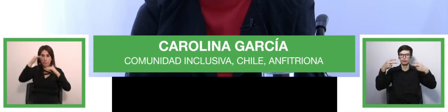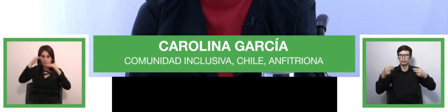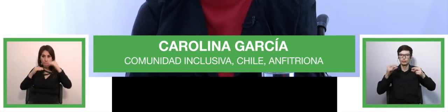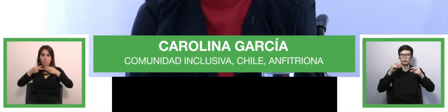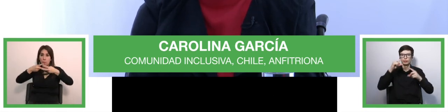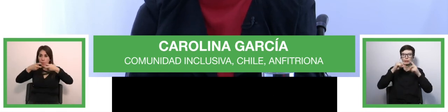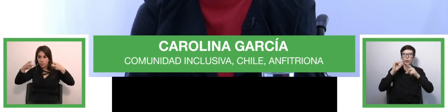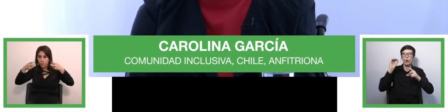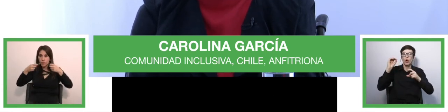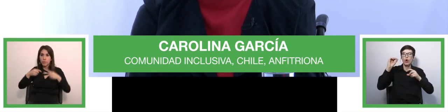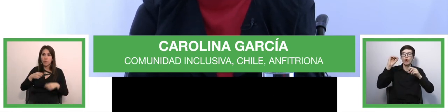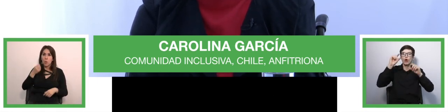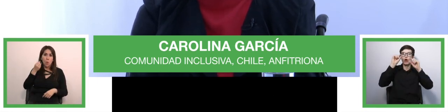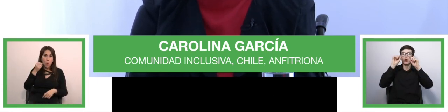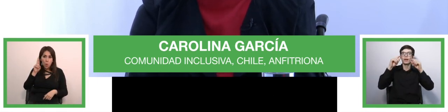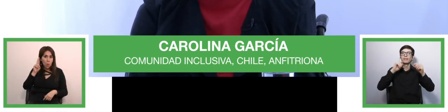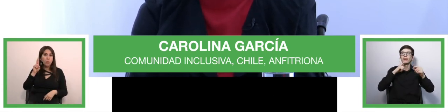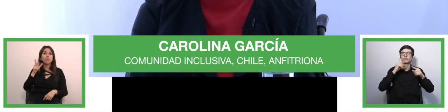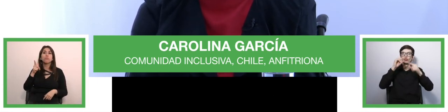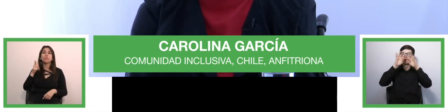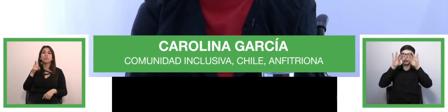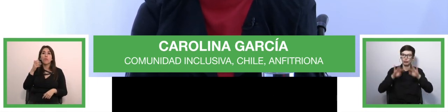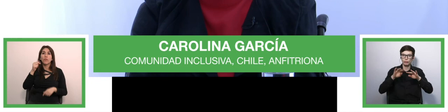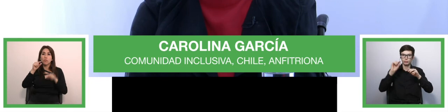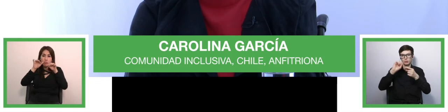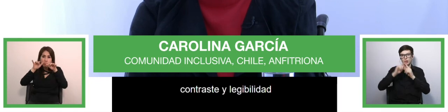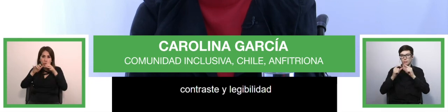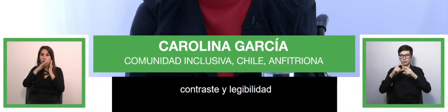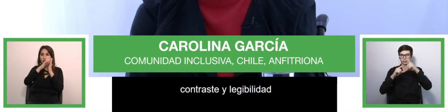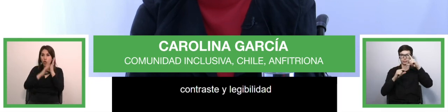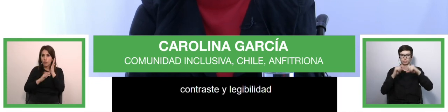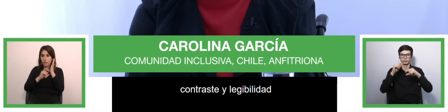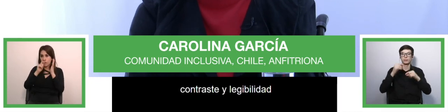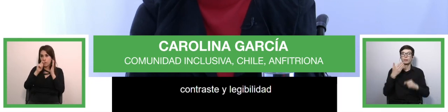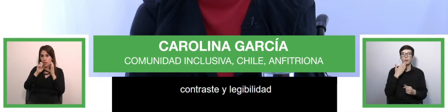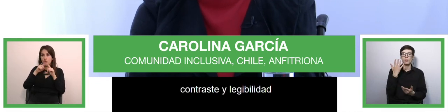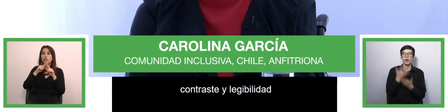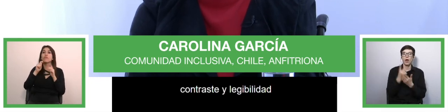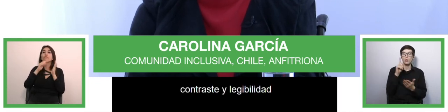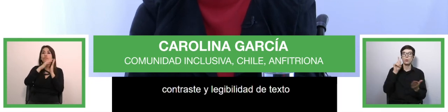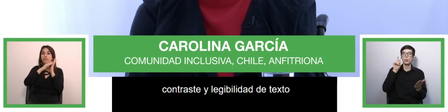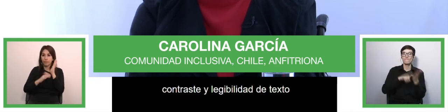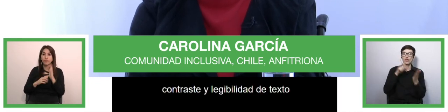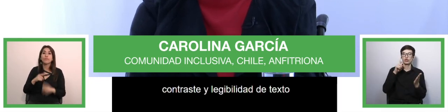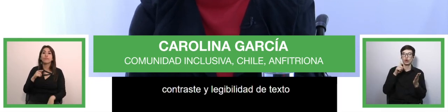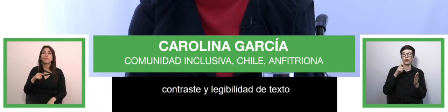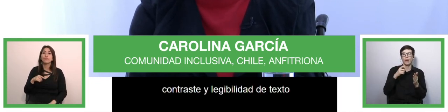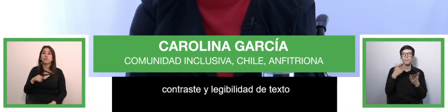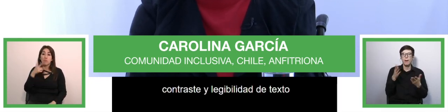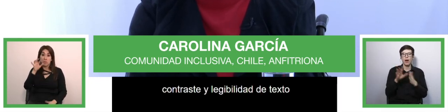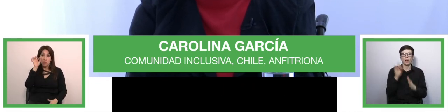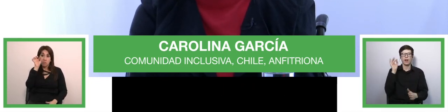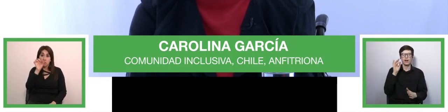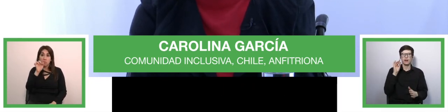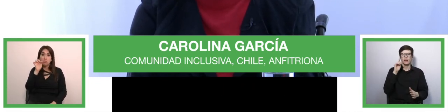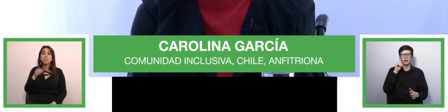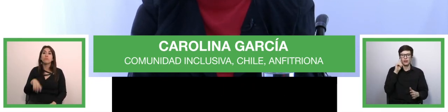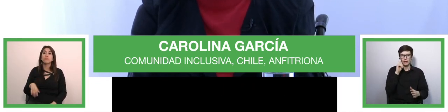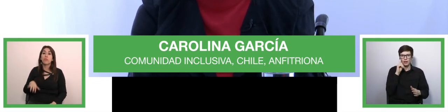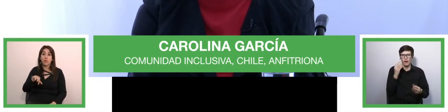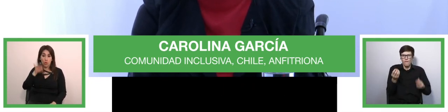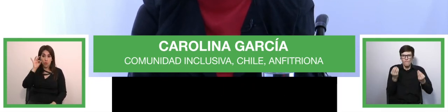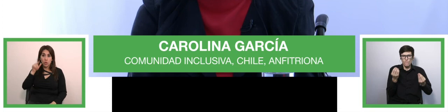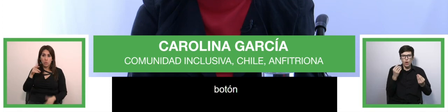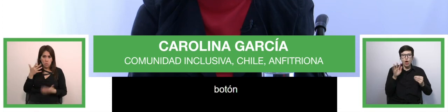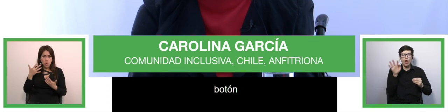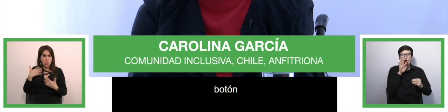requieran. Además, tenemos un botón alto de alto contraste. Y también tenemos elementos